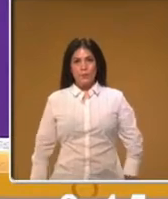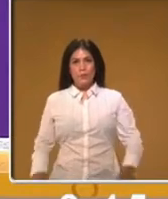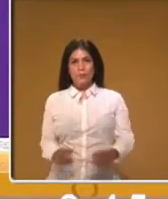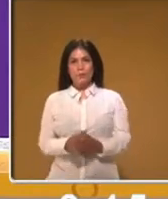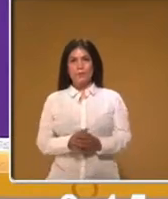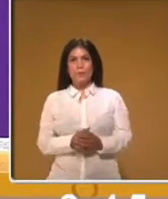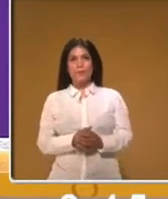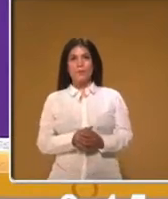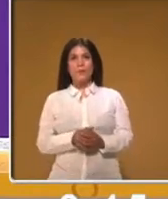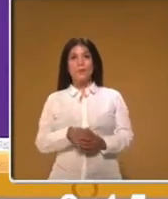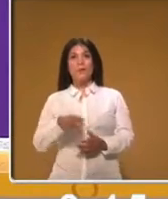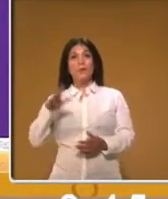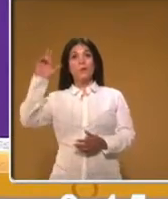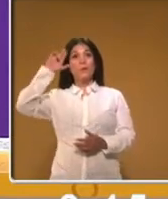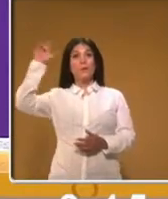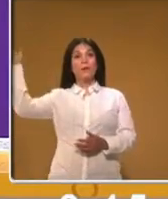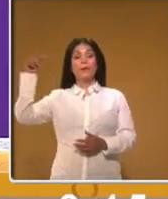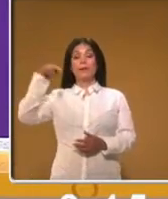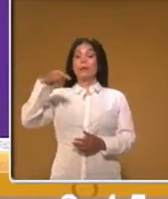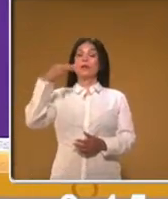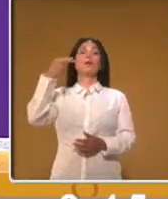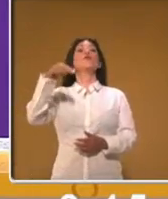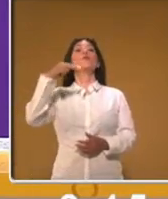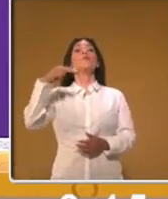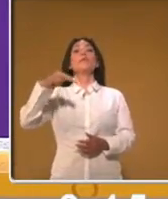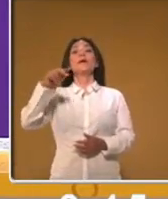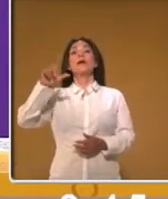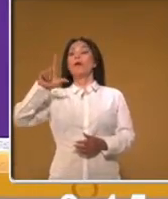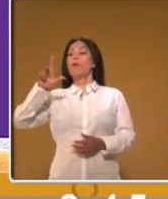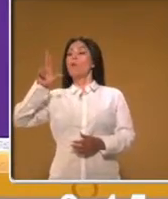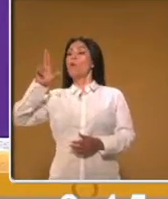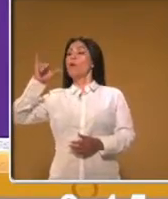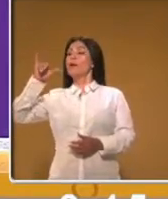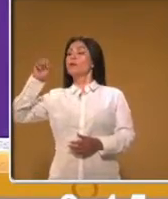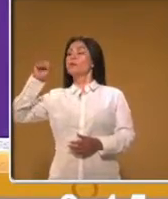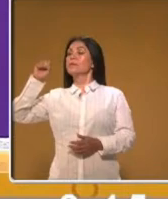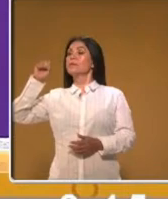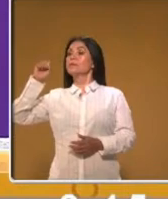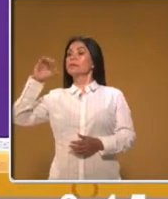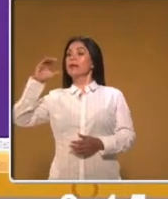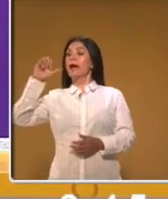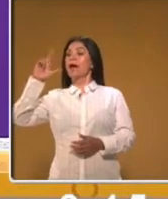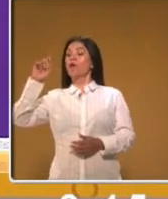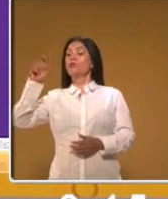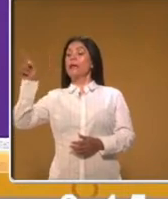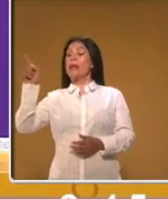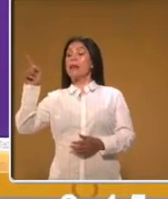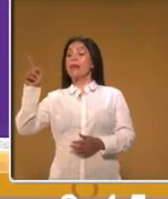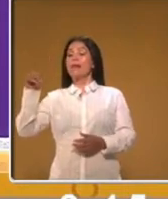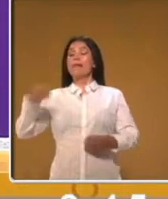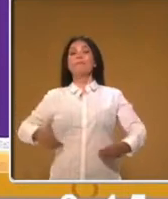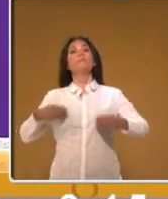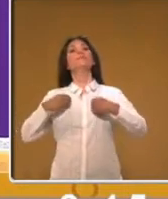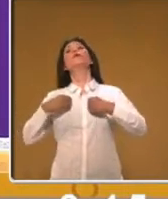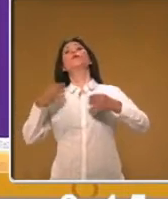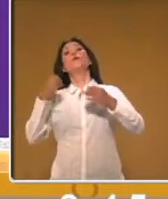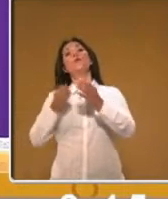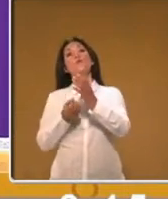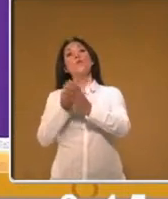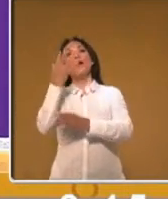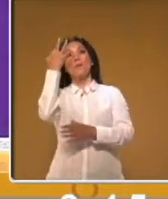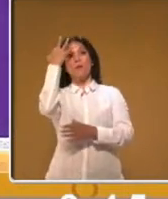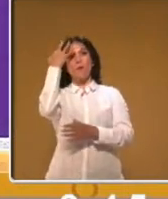Hello, I am the teacher Luis Carlos Villarreal Martinez here in the state of Nuevo León, and today we are going to be